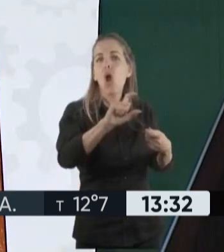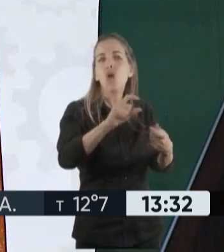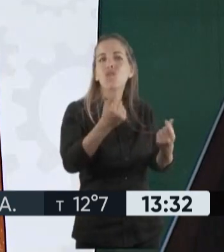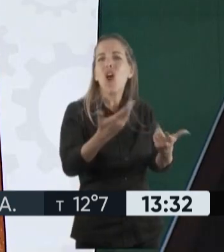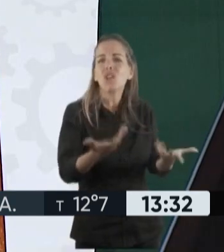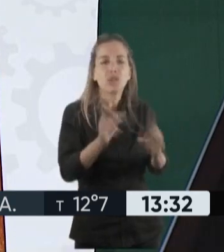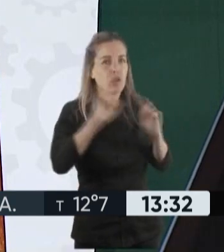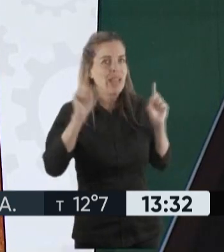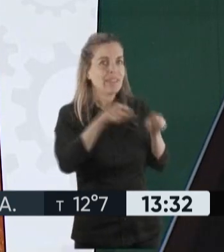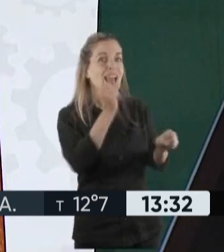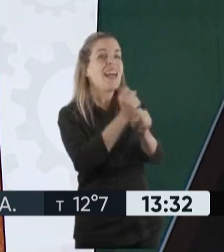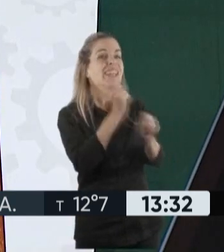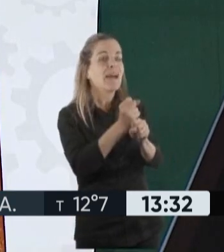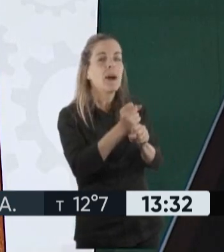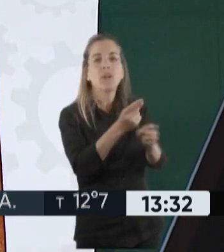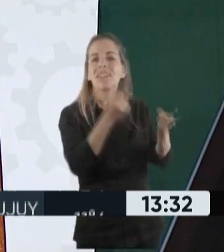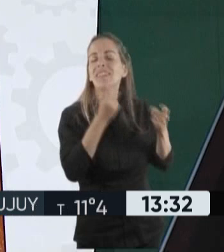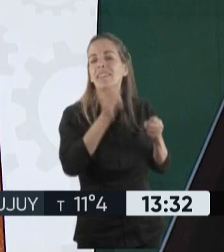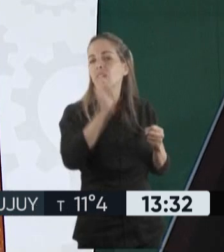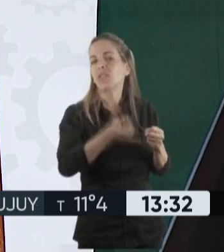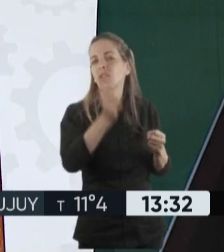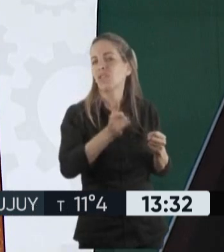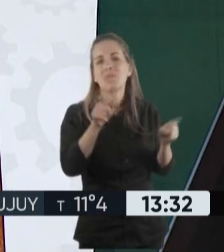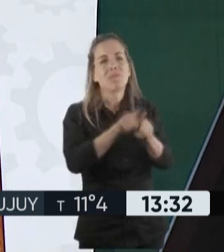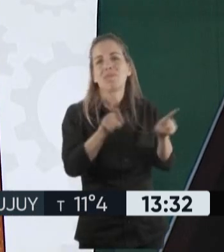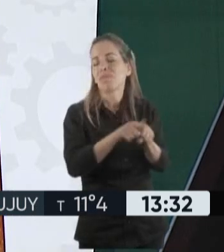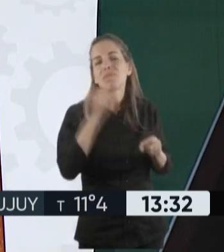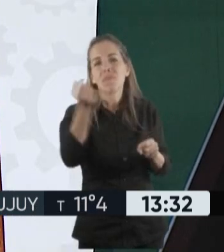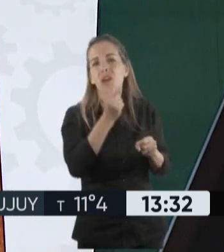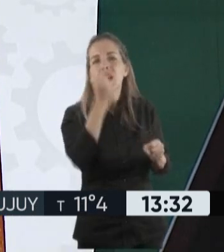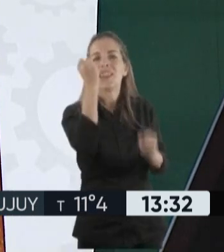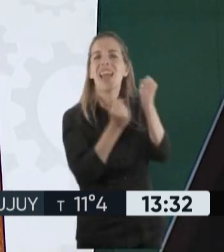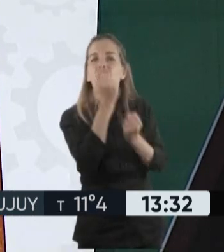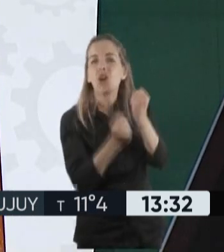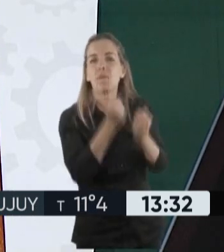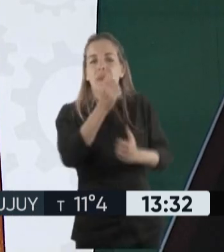Es algo absolutamente imperioso y necesario para que la economía crezca y se desarrolle.